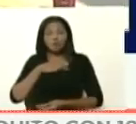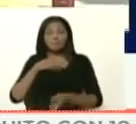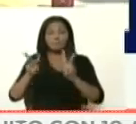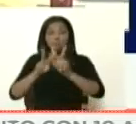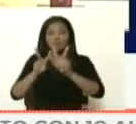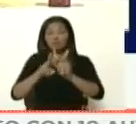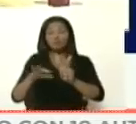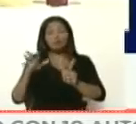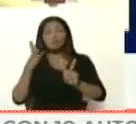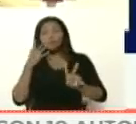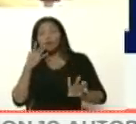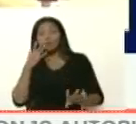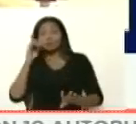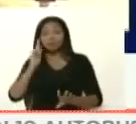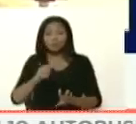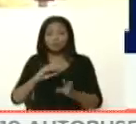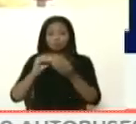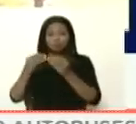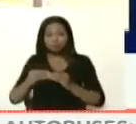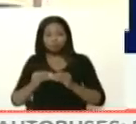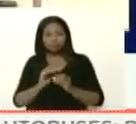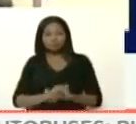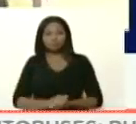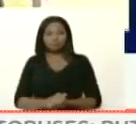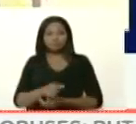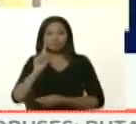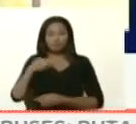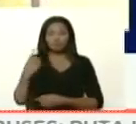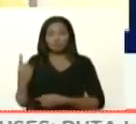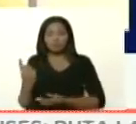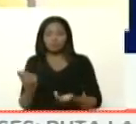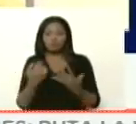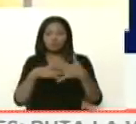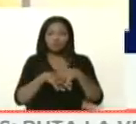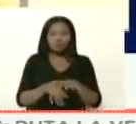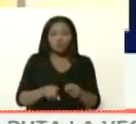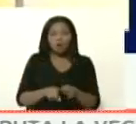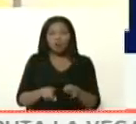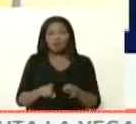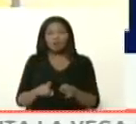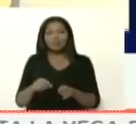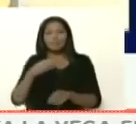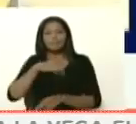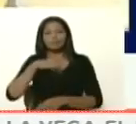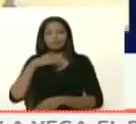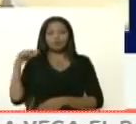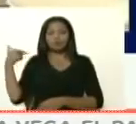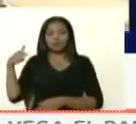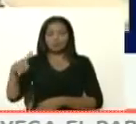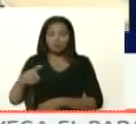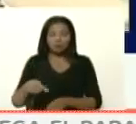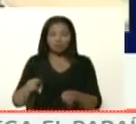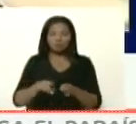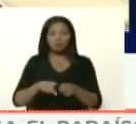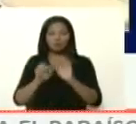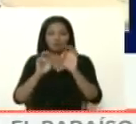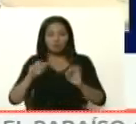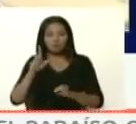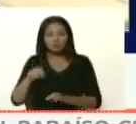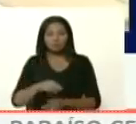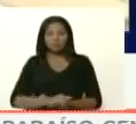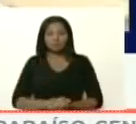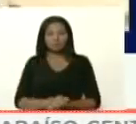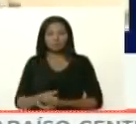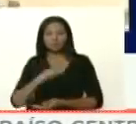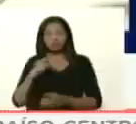ejemplo, y también pues no solamente incluir dentro de la gran misión Transporte Venezuela el transporte terrestre, sino también